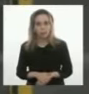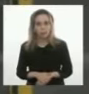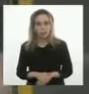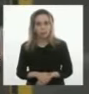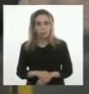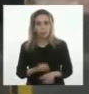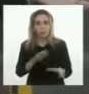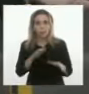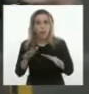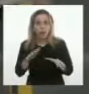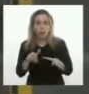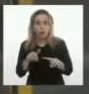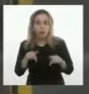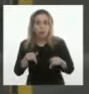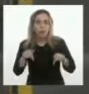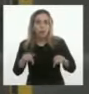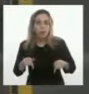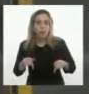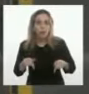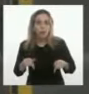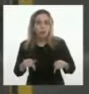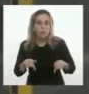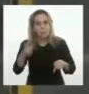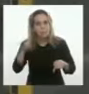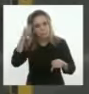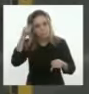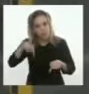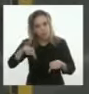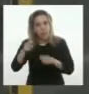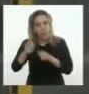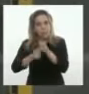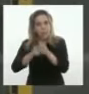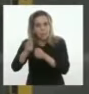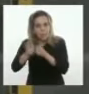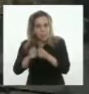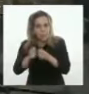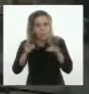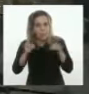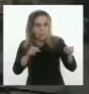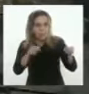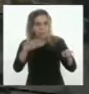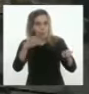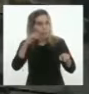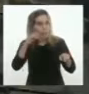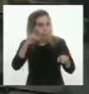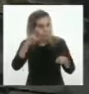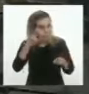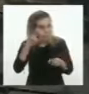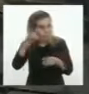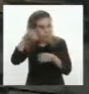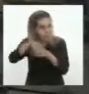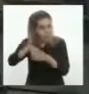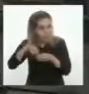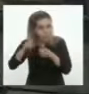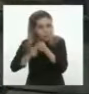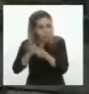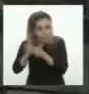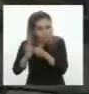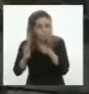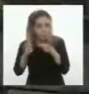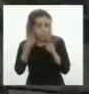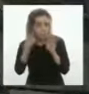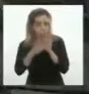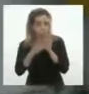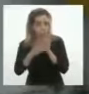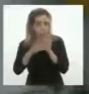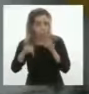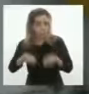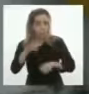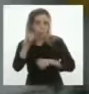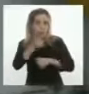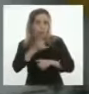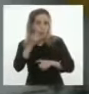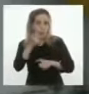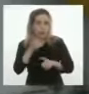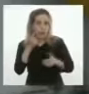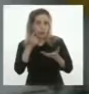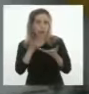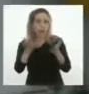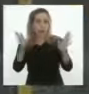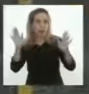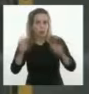y tal vez tenemos en la empresa de la que miguel es parte una prueba de lo que digo